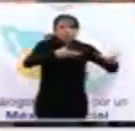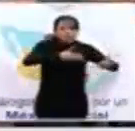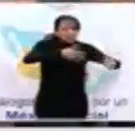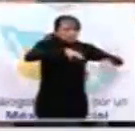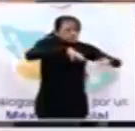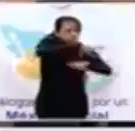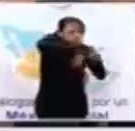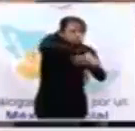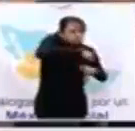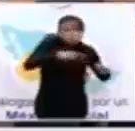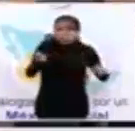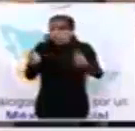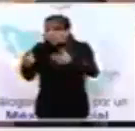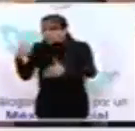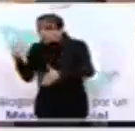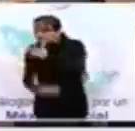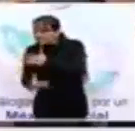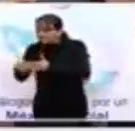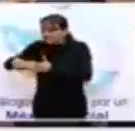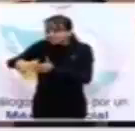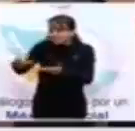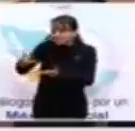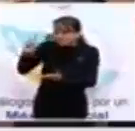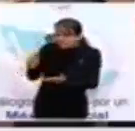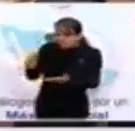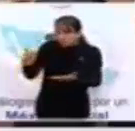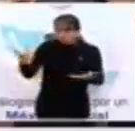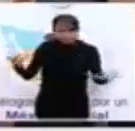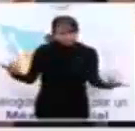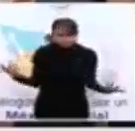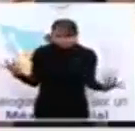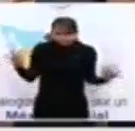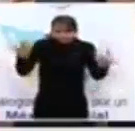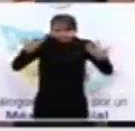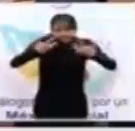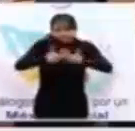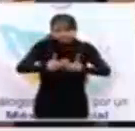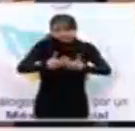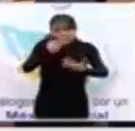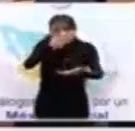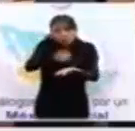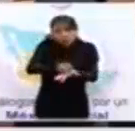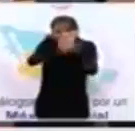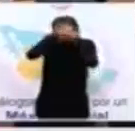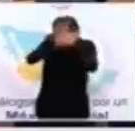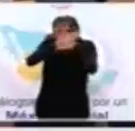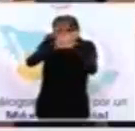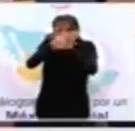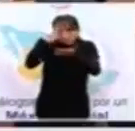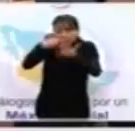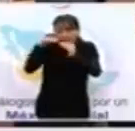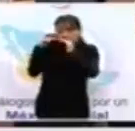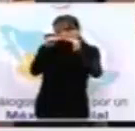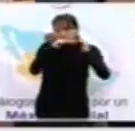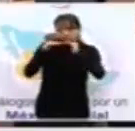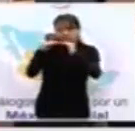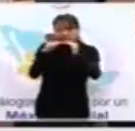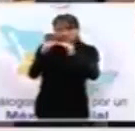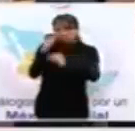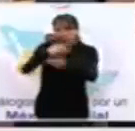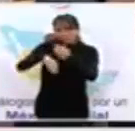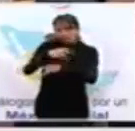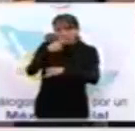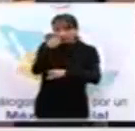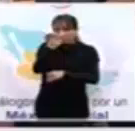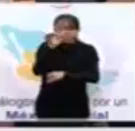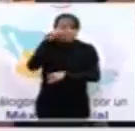Esa convergencia, que son políticas de convergencia, este tema de democratización de la productividad es una política típica de las